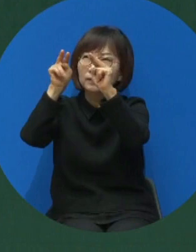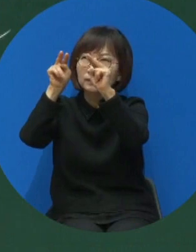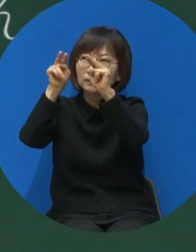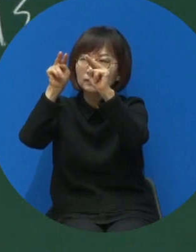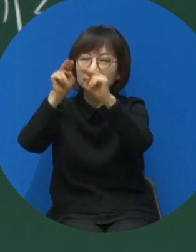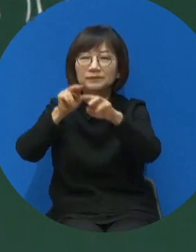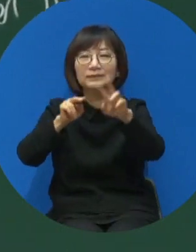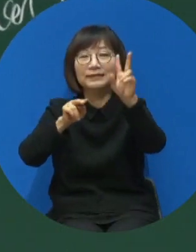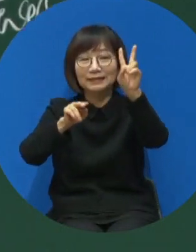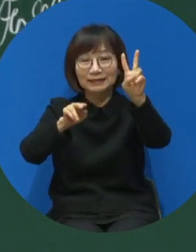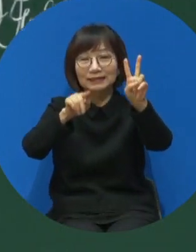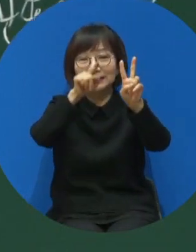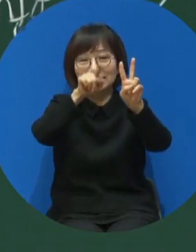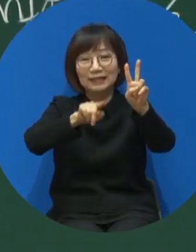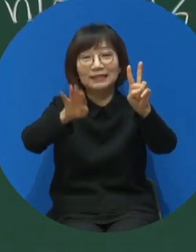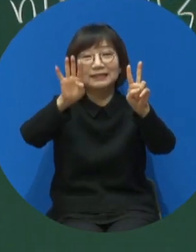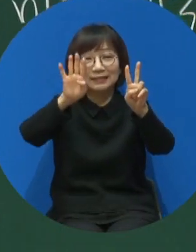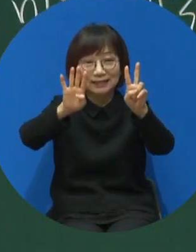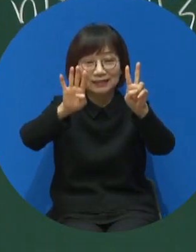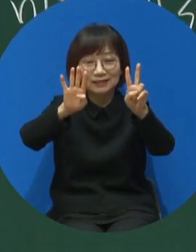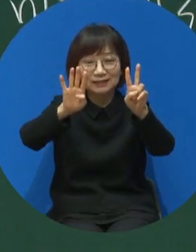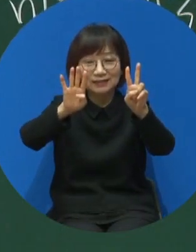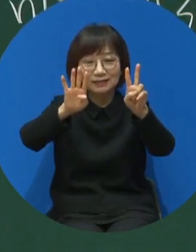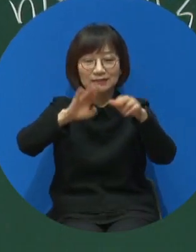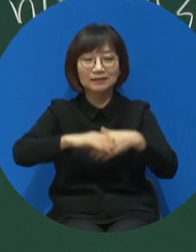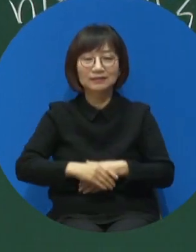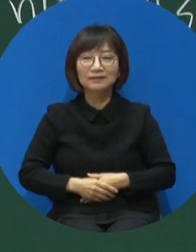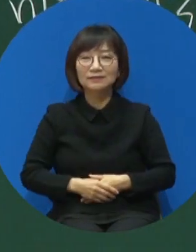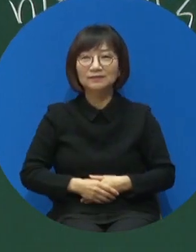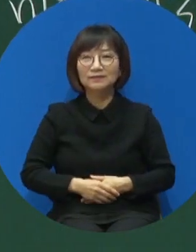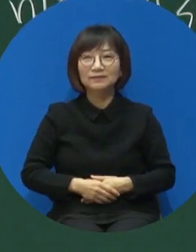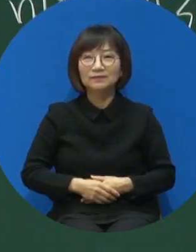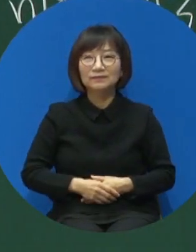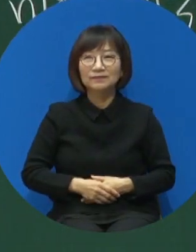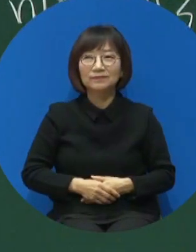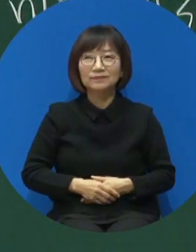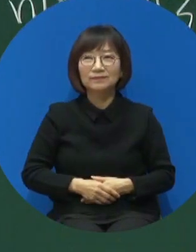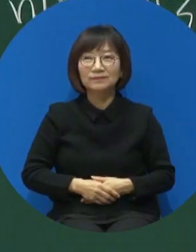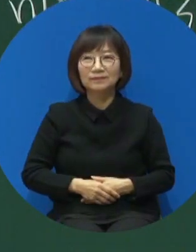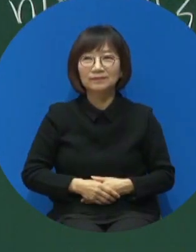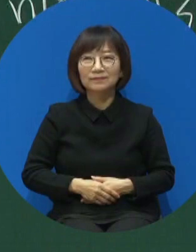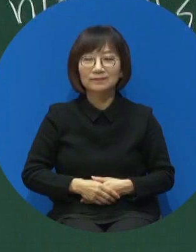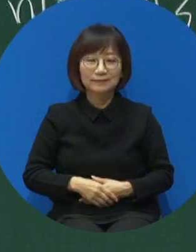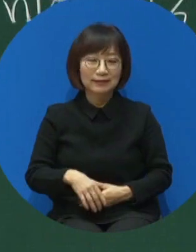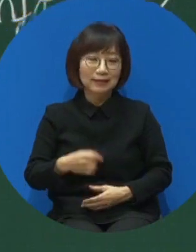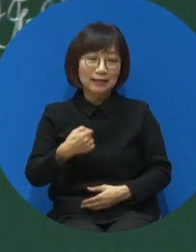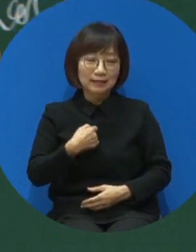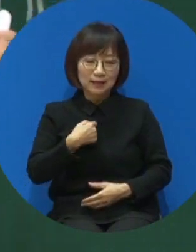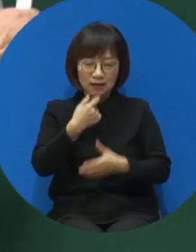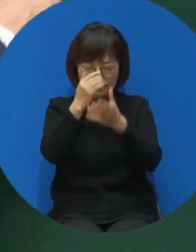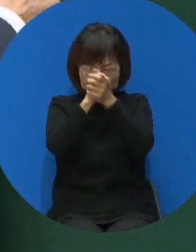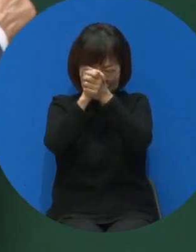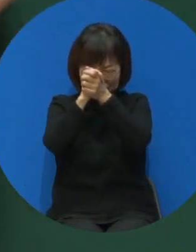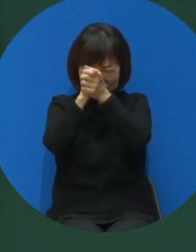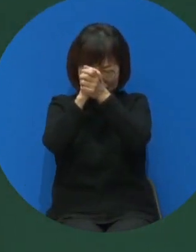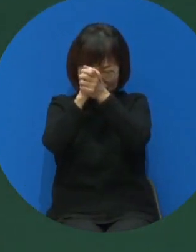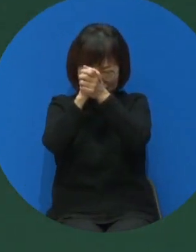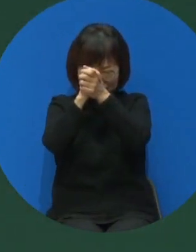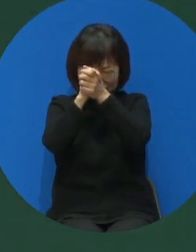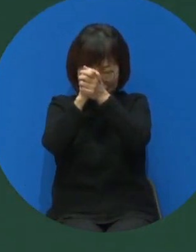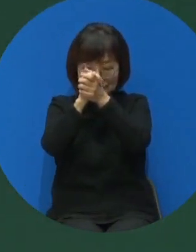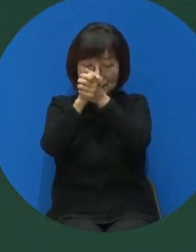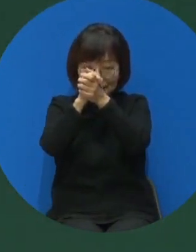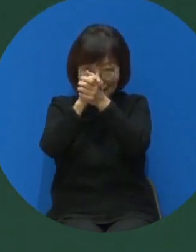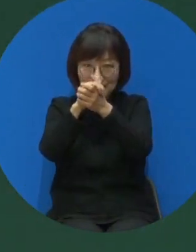el versículo 4 totales de éxito gas de neto al 20 y en el versículo 7 está